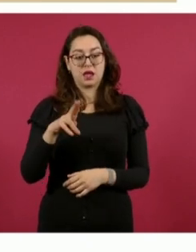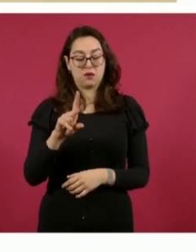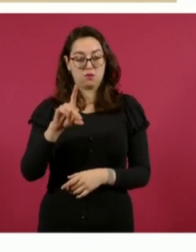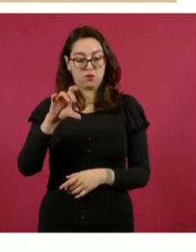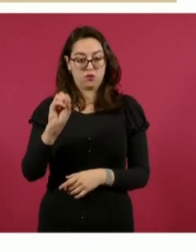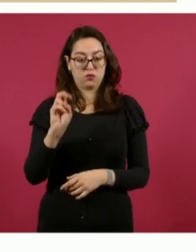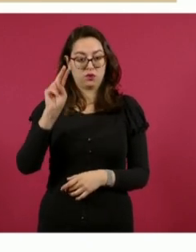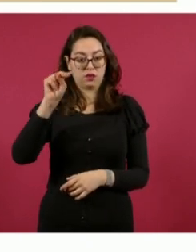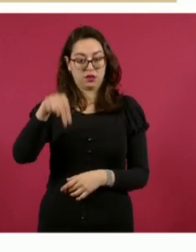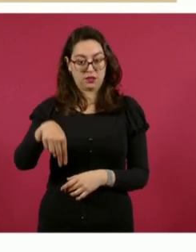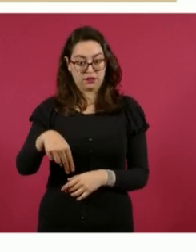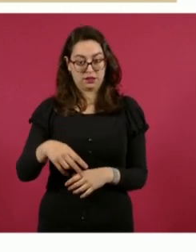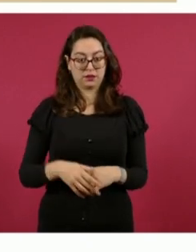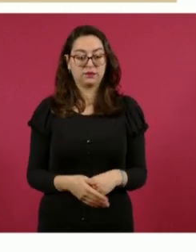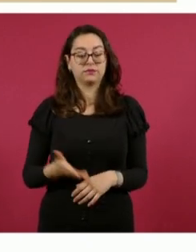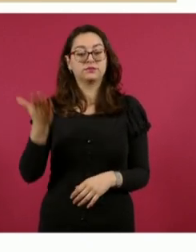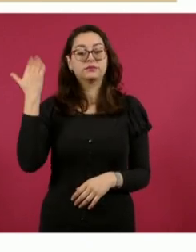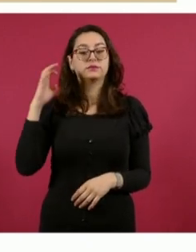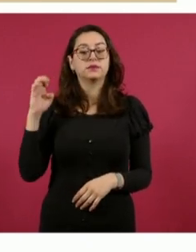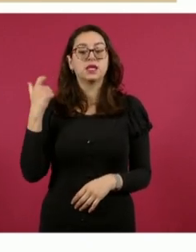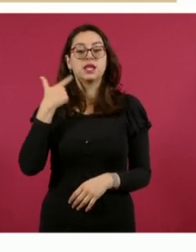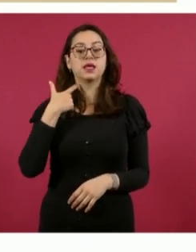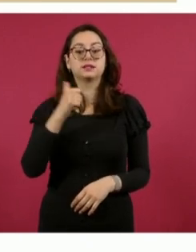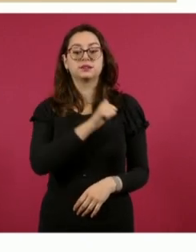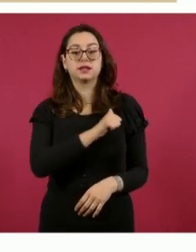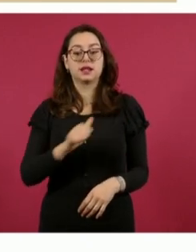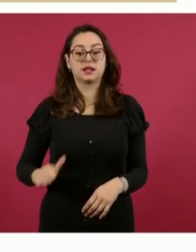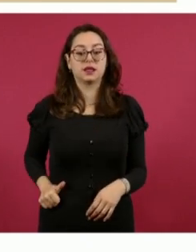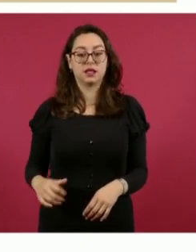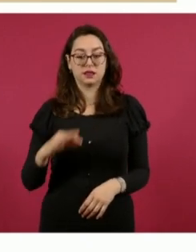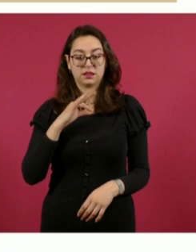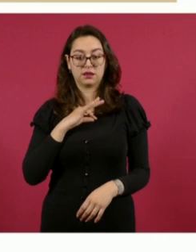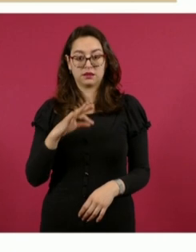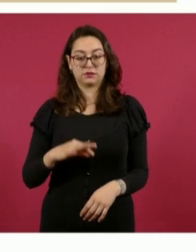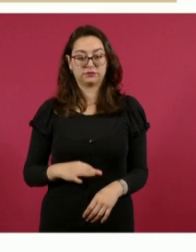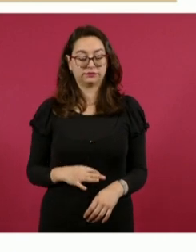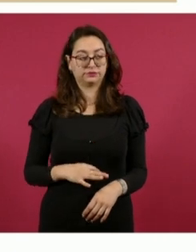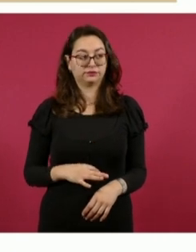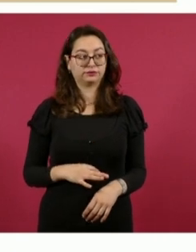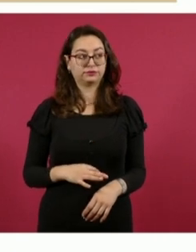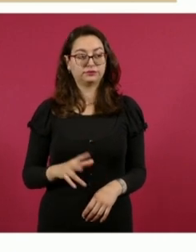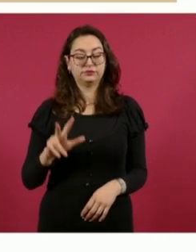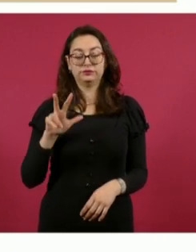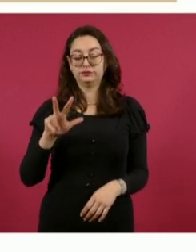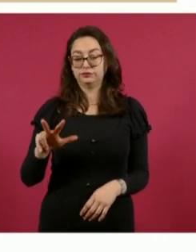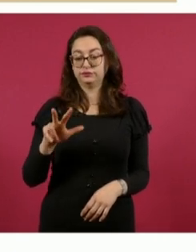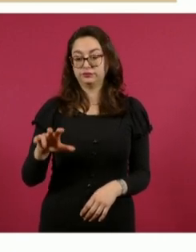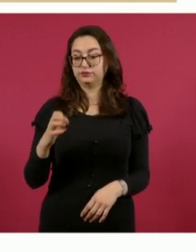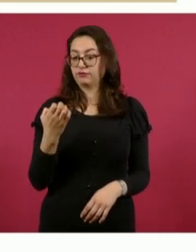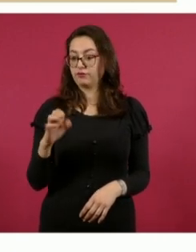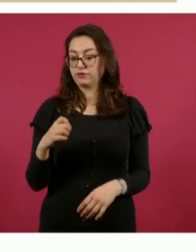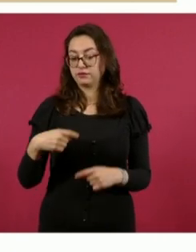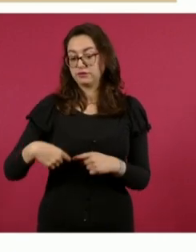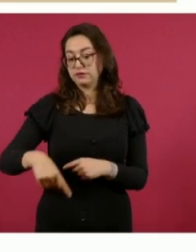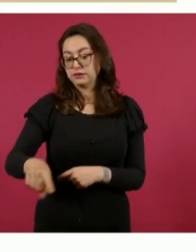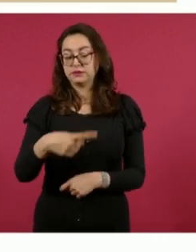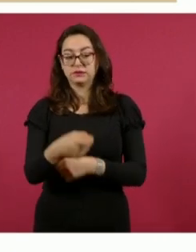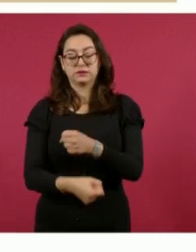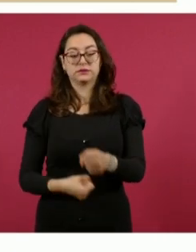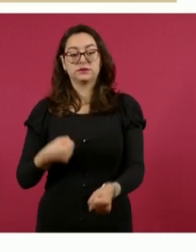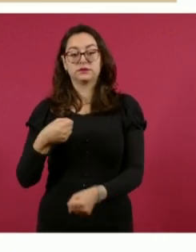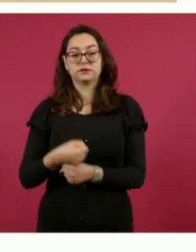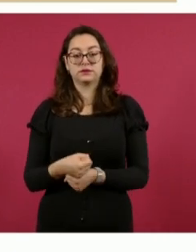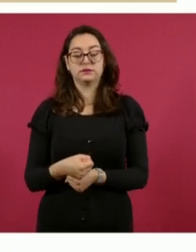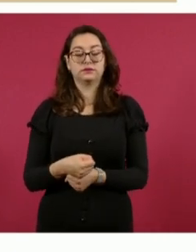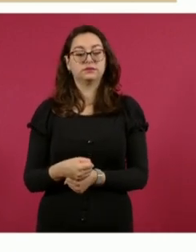fue alcalde de Toluca, el 18 de enero de este año, por parte de la Fiscalía General